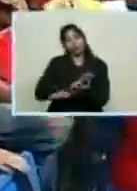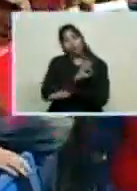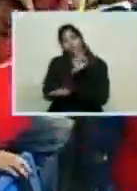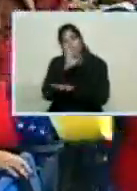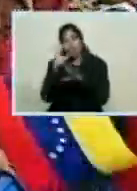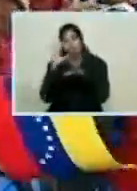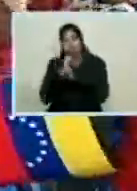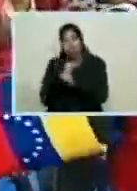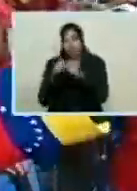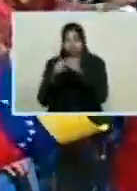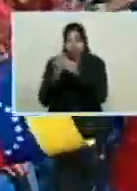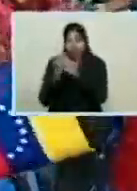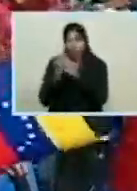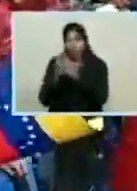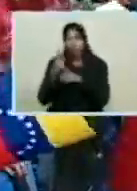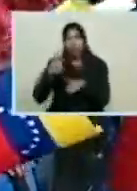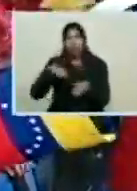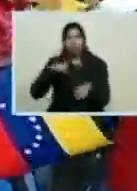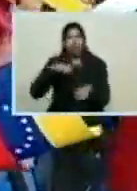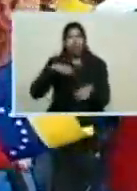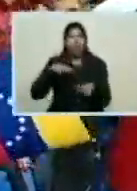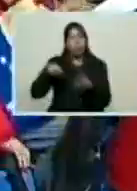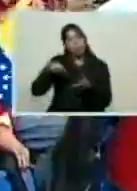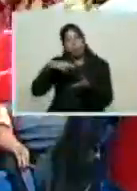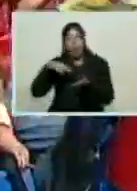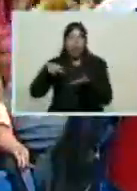¿verdad? Y ponernos a cantar y a bailar.